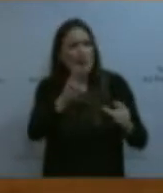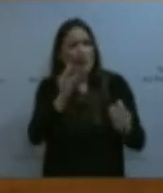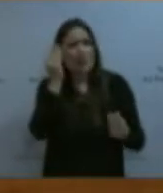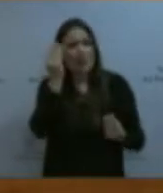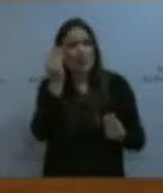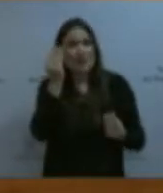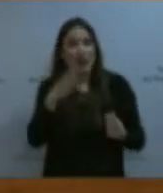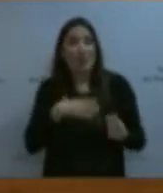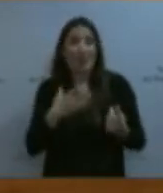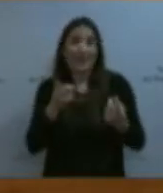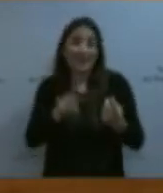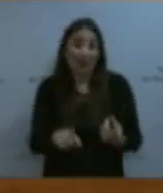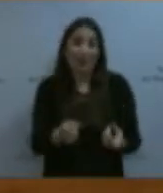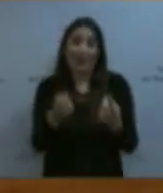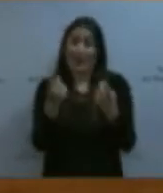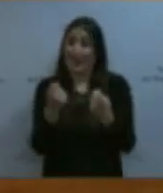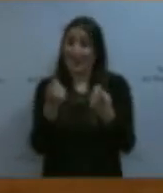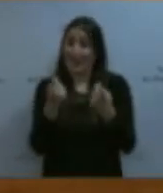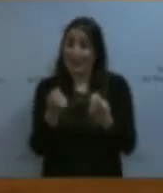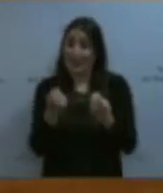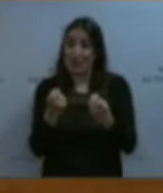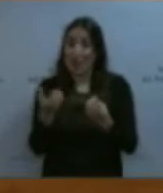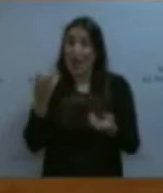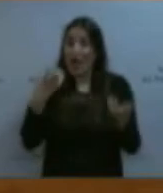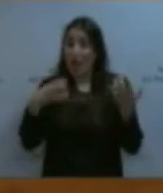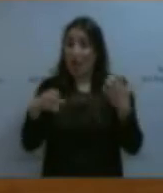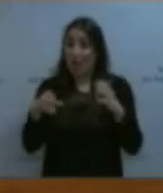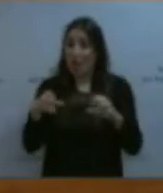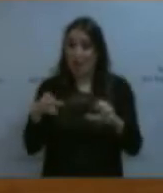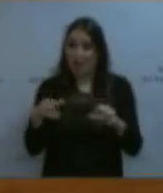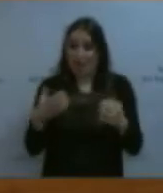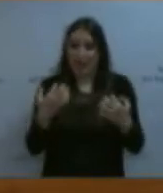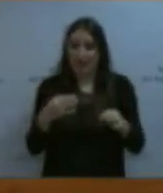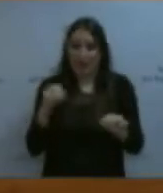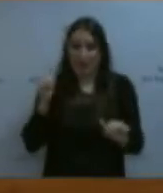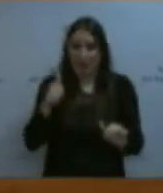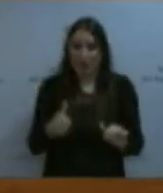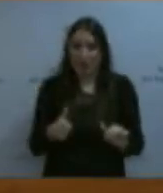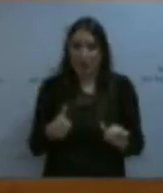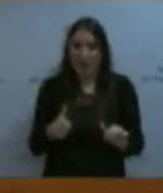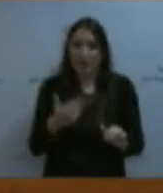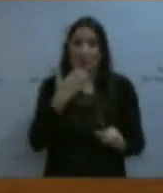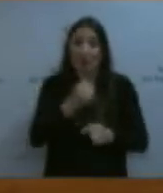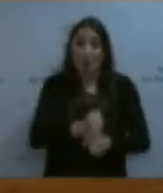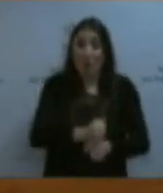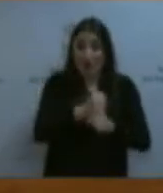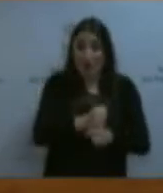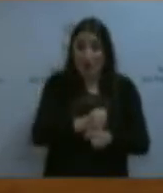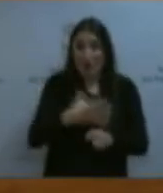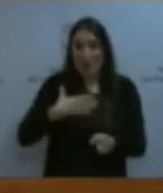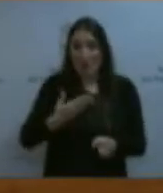sería necesario también sustituir la ambulancia convencional de Nava por una